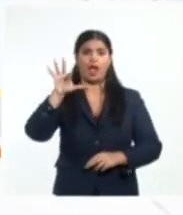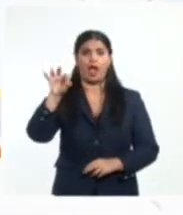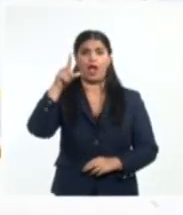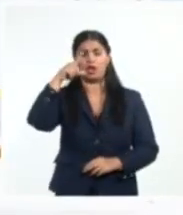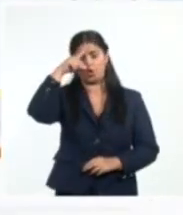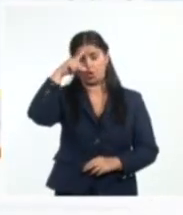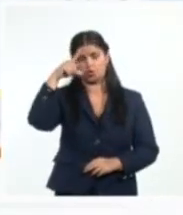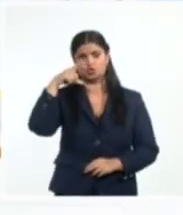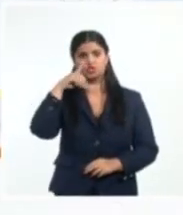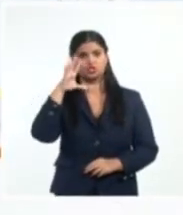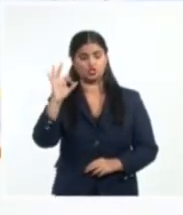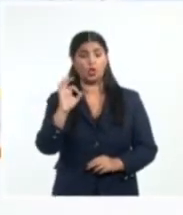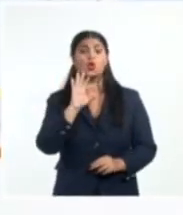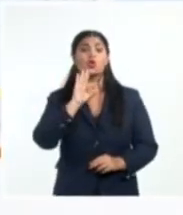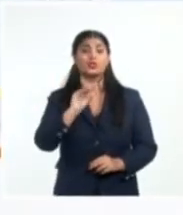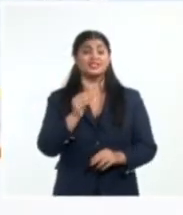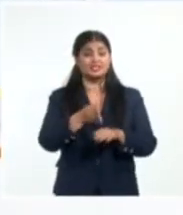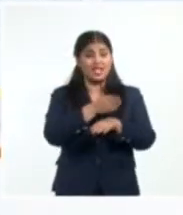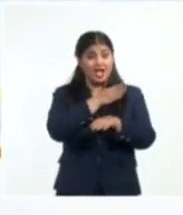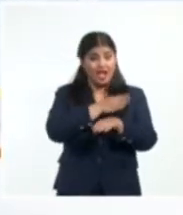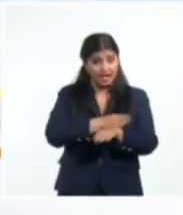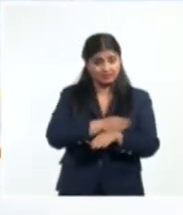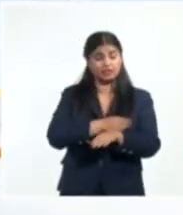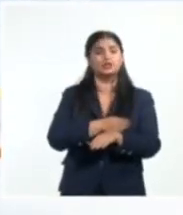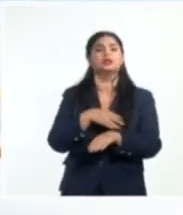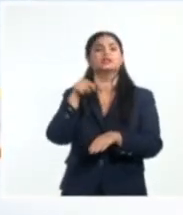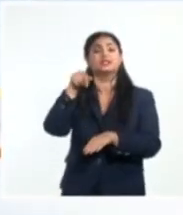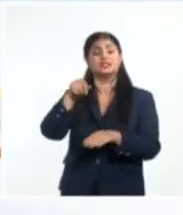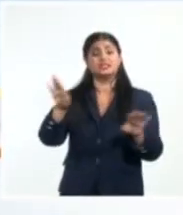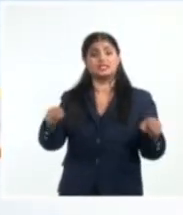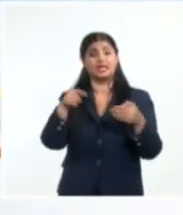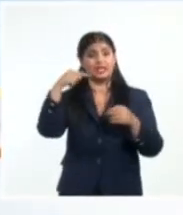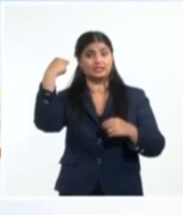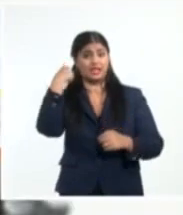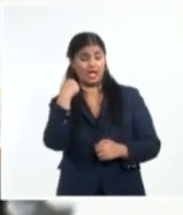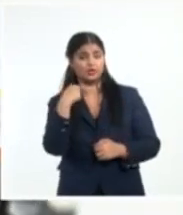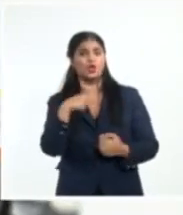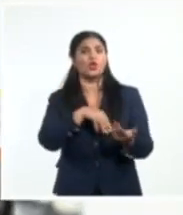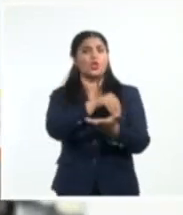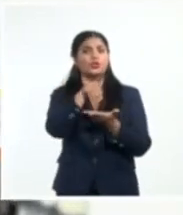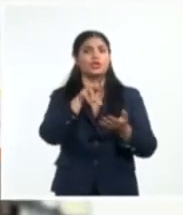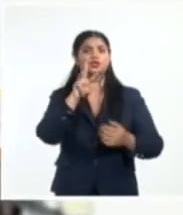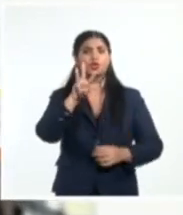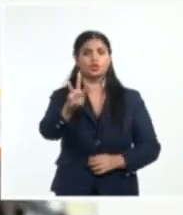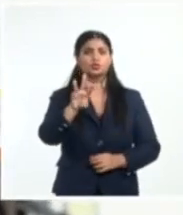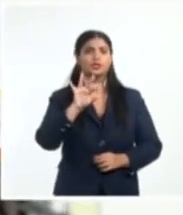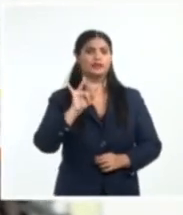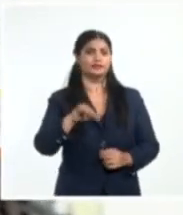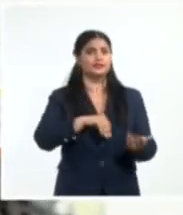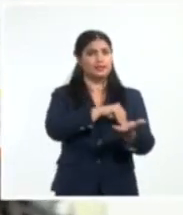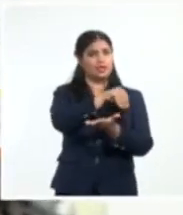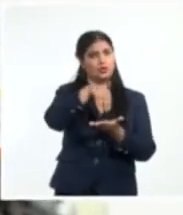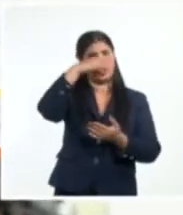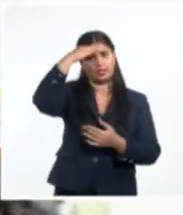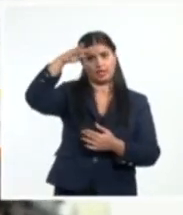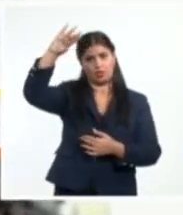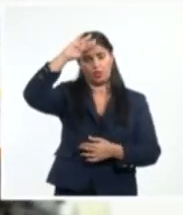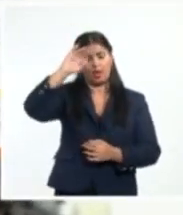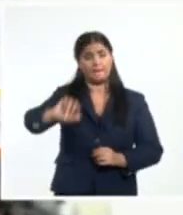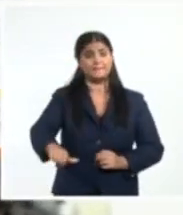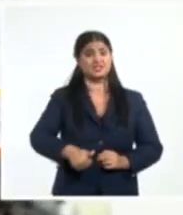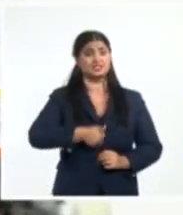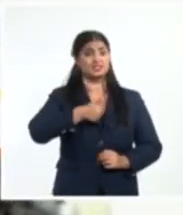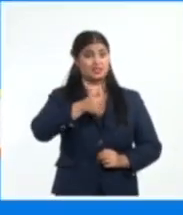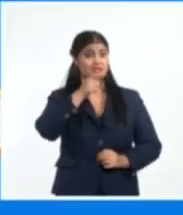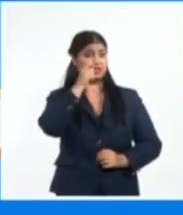enero del próximo año, la aplicación estará disponible en las 37 sucursales de Cadeca. El presidente nacional de Cadeca dijo a la Agencia Cubana